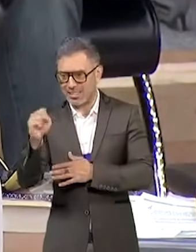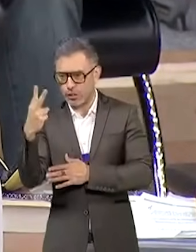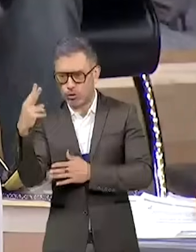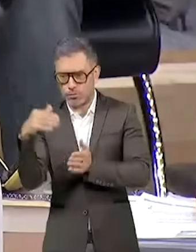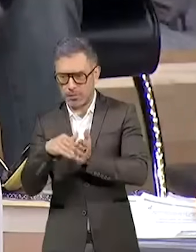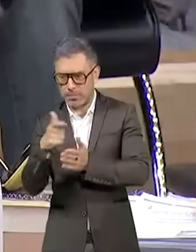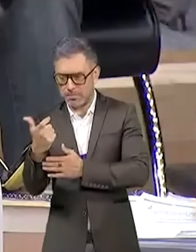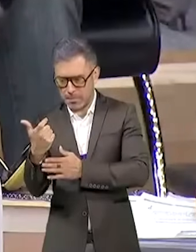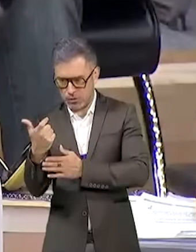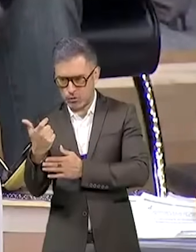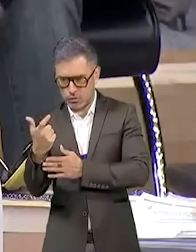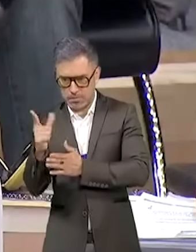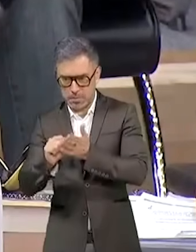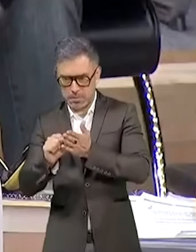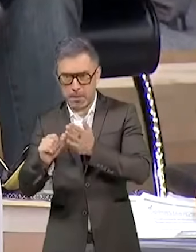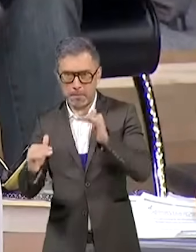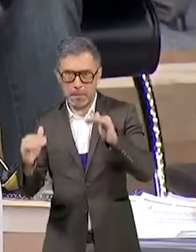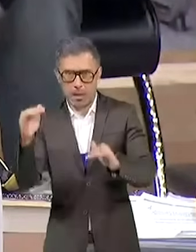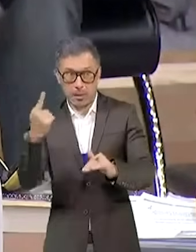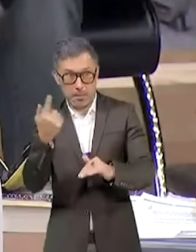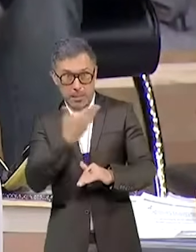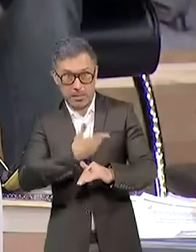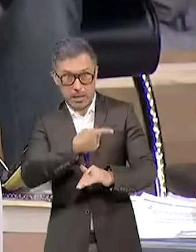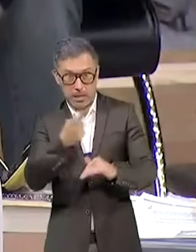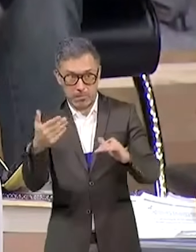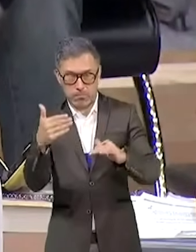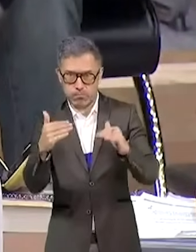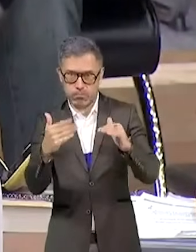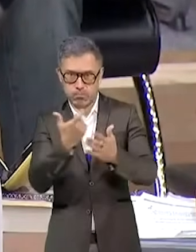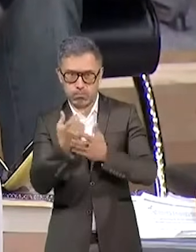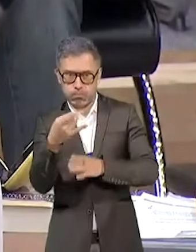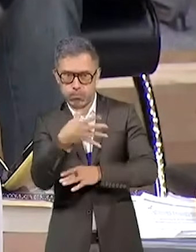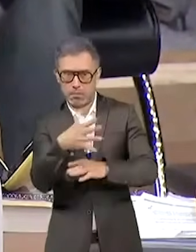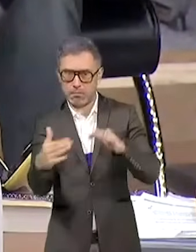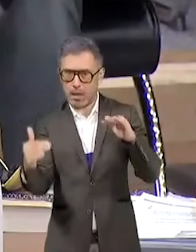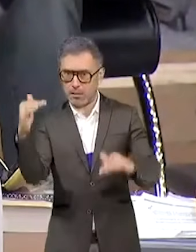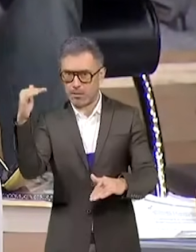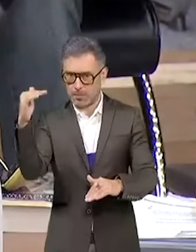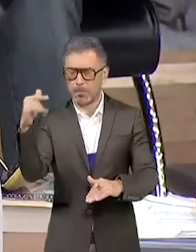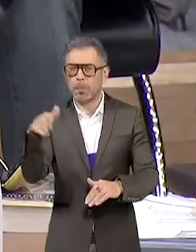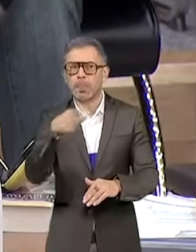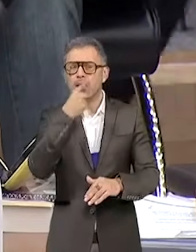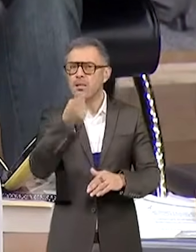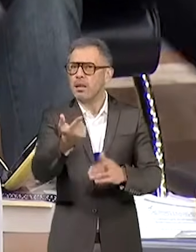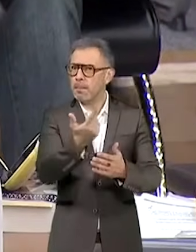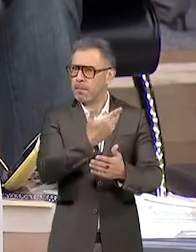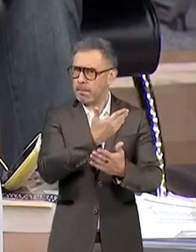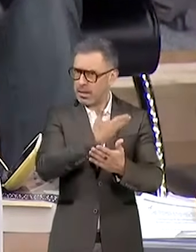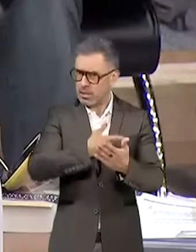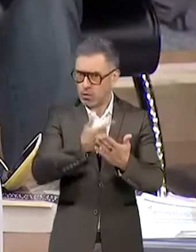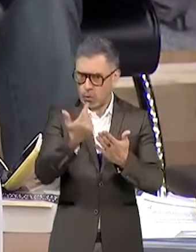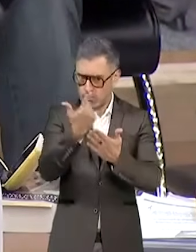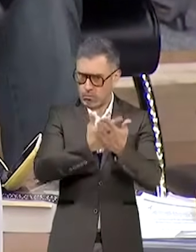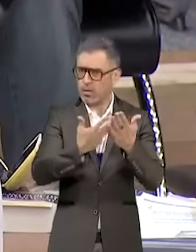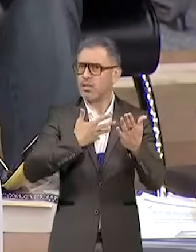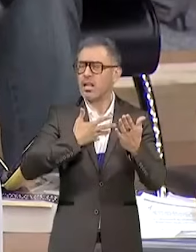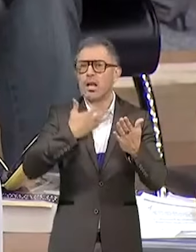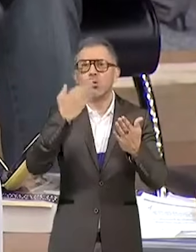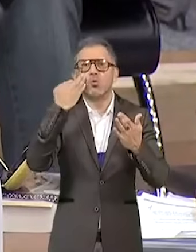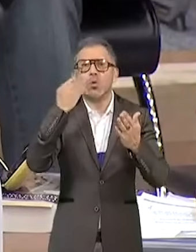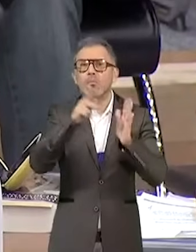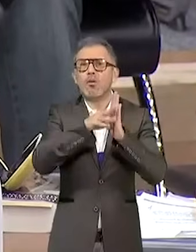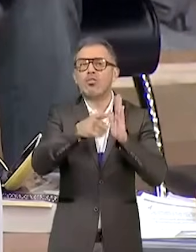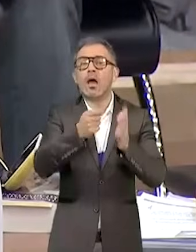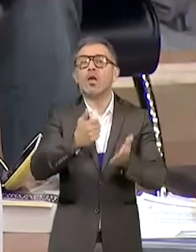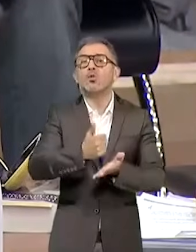presidente. Dicen que no saben, está publicada la remuneración total del presidente, escandaloso, ayuda para